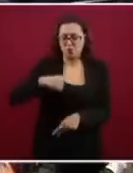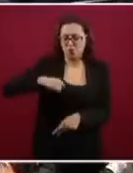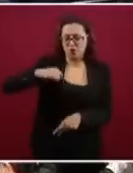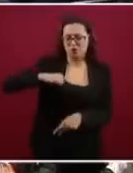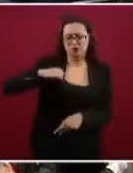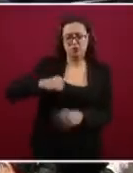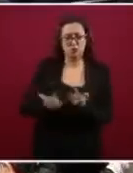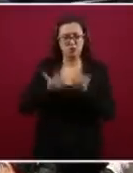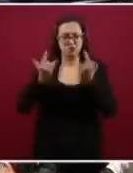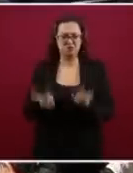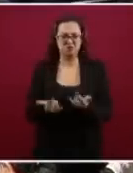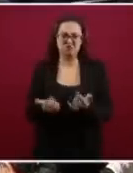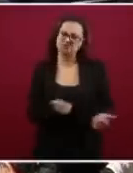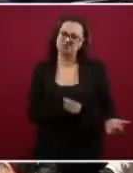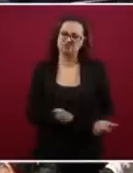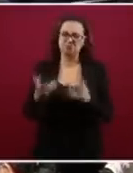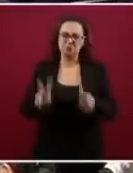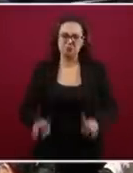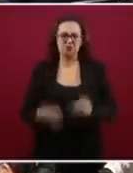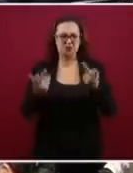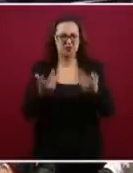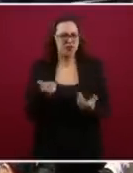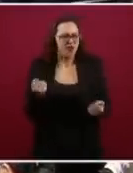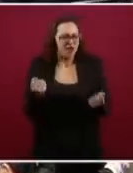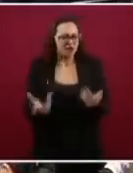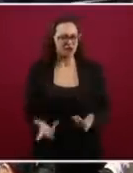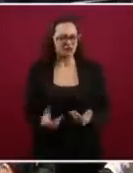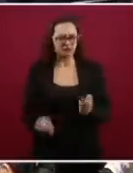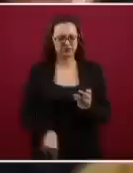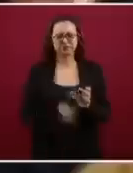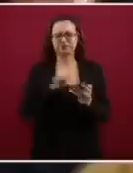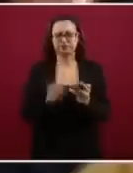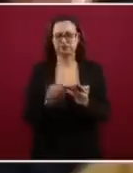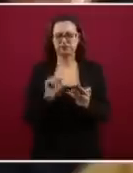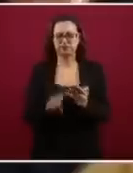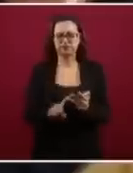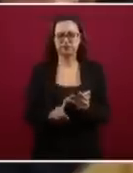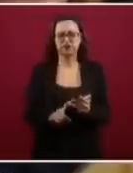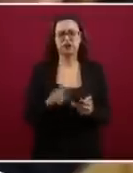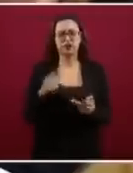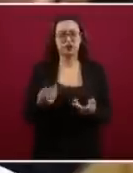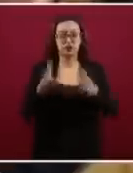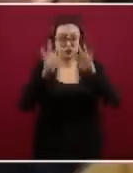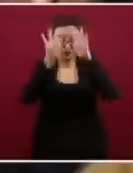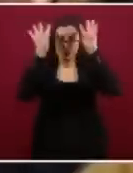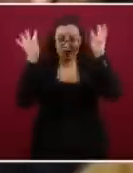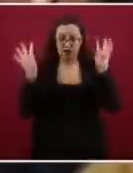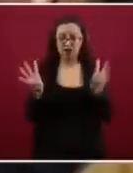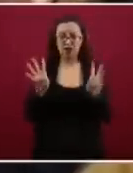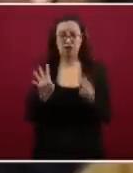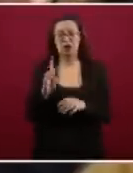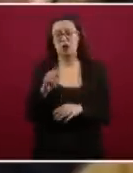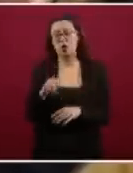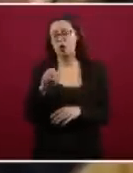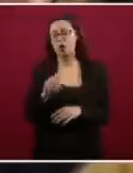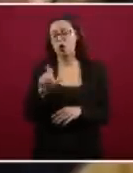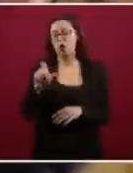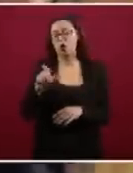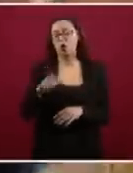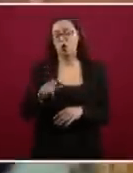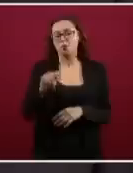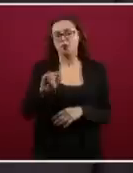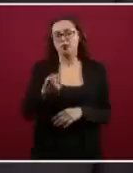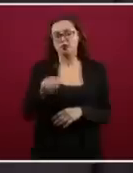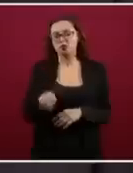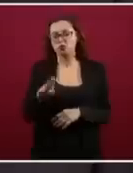nacional? Y si nos pudiera dar un avance del reclamo del penacho de Moctezuma, y si es